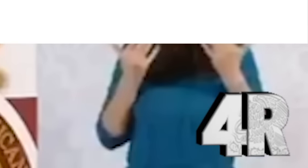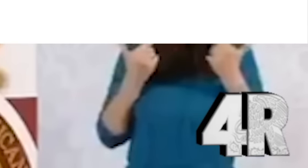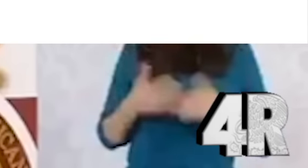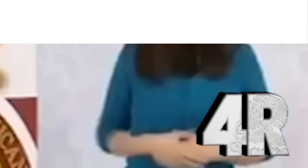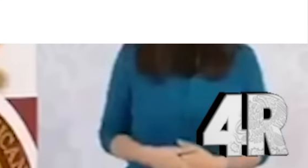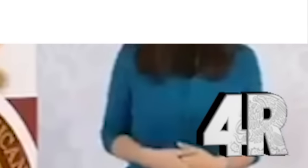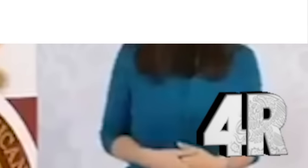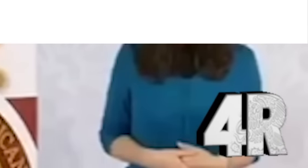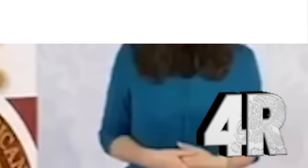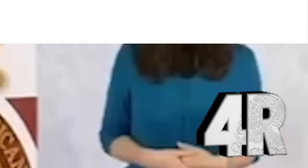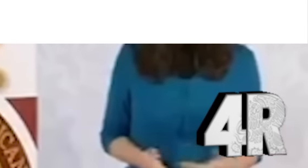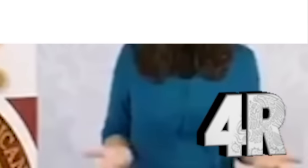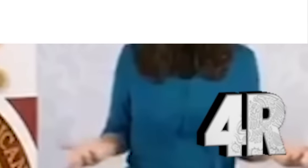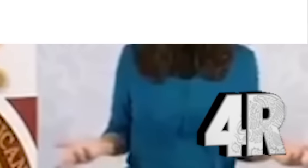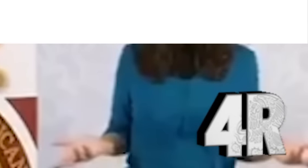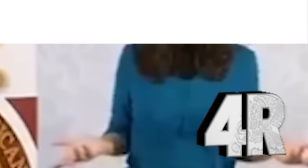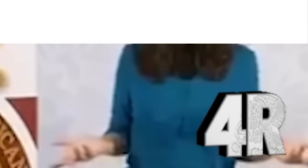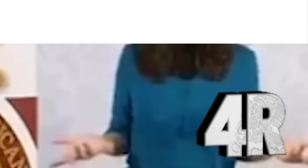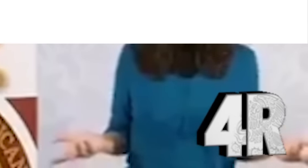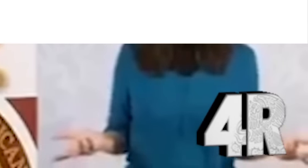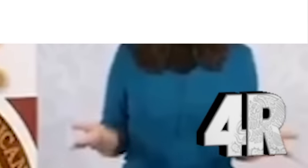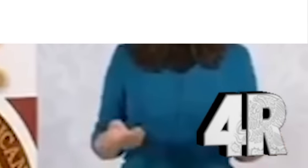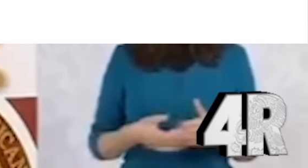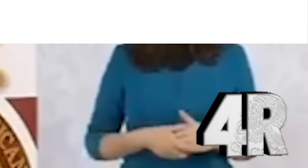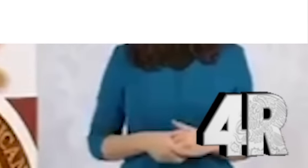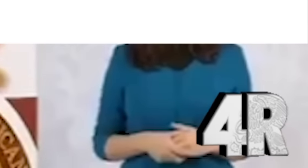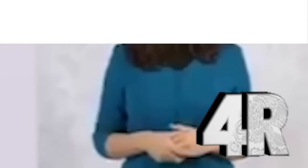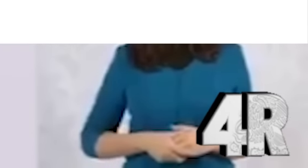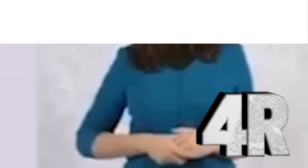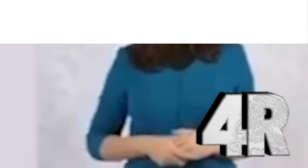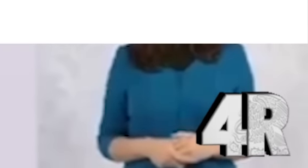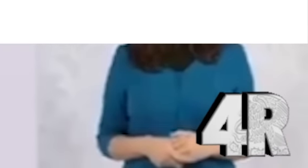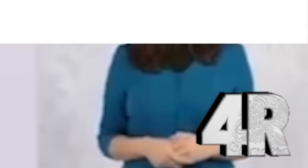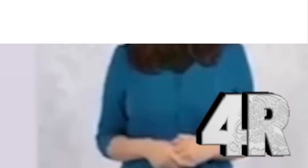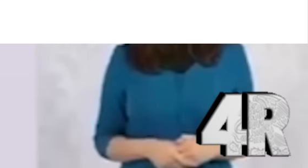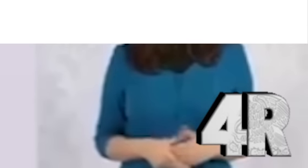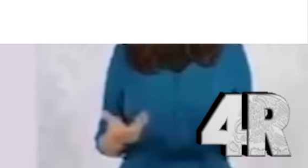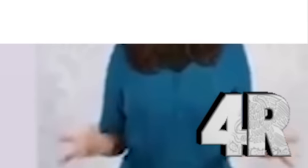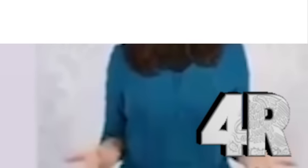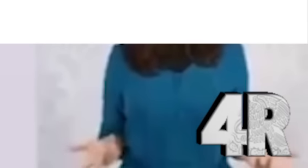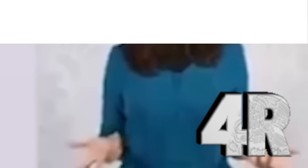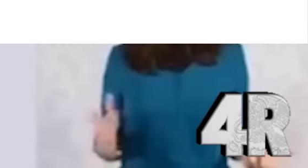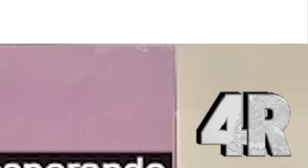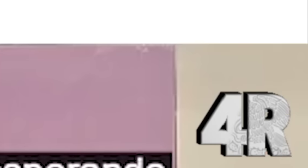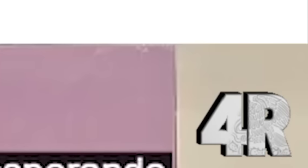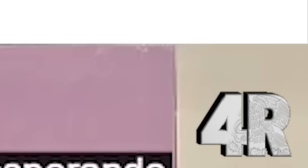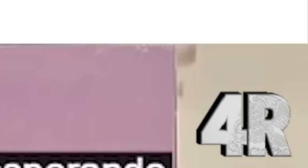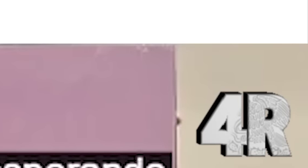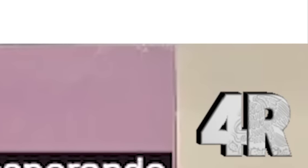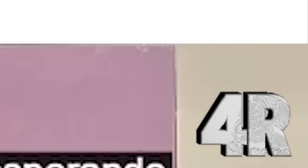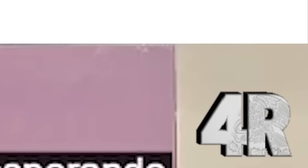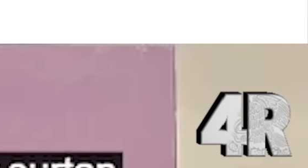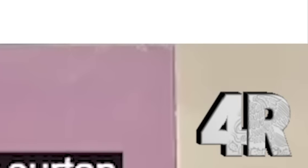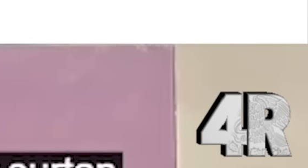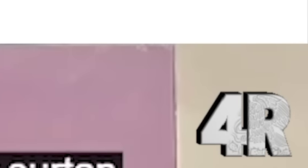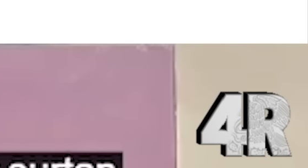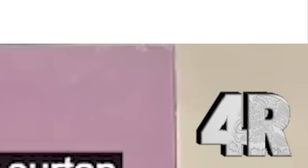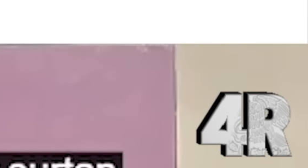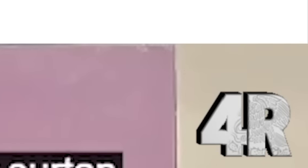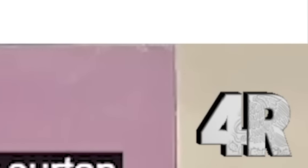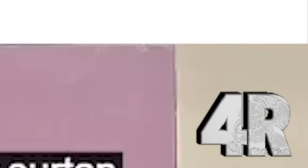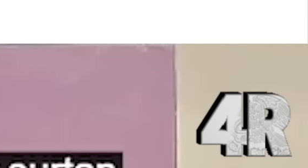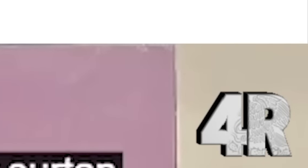las controversias que se están resolviendo judicialmente en diferentes instancias, entre ellos las consultas de inconstitucionalidad